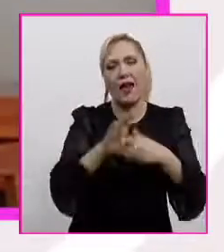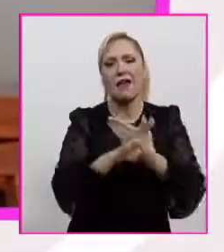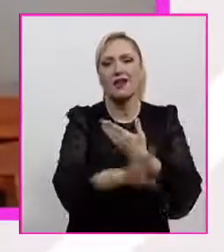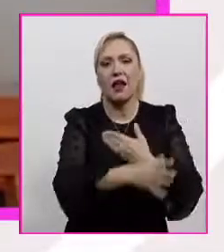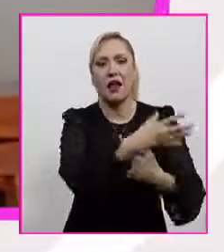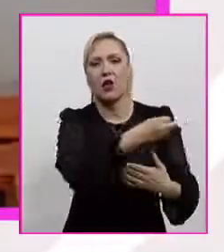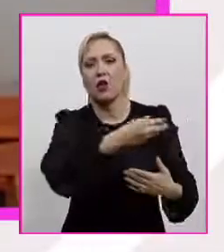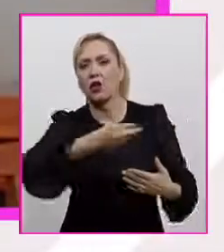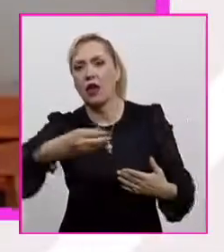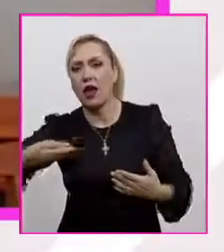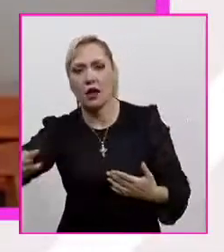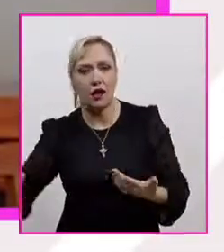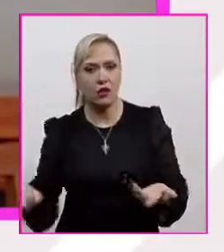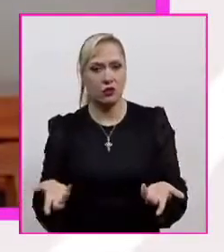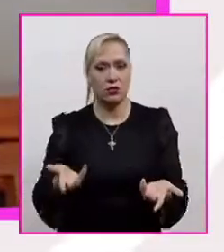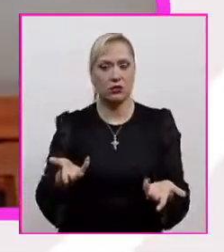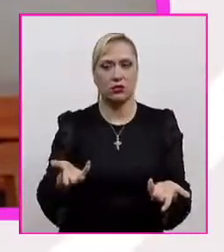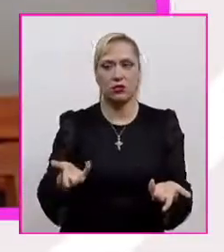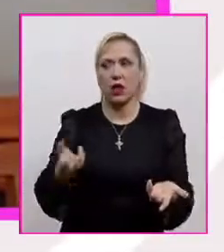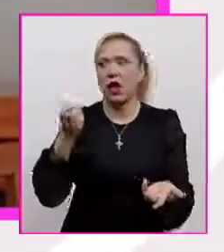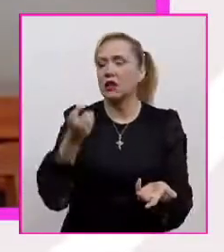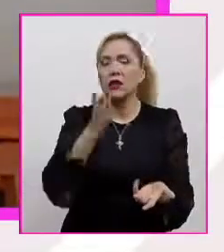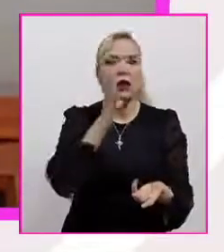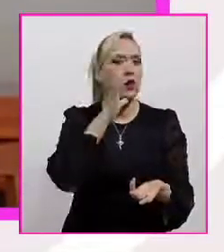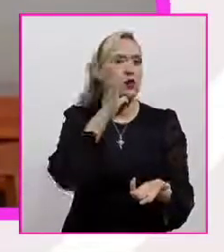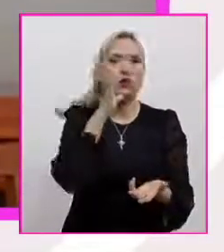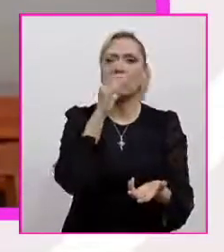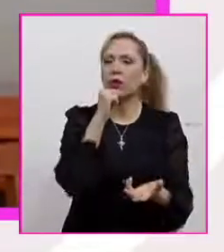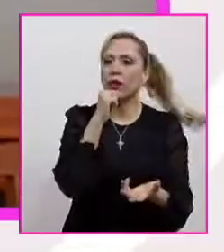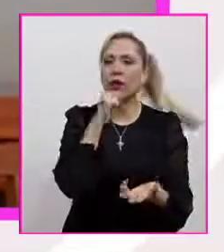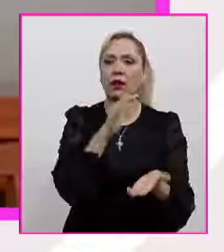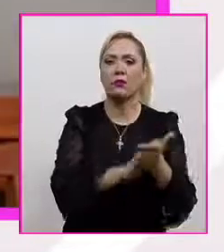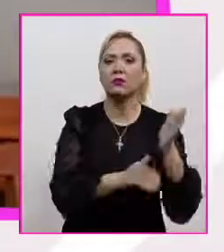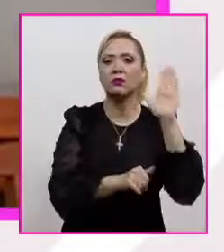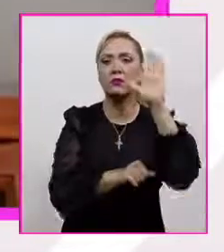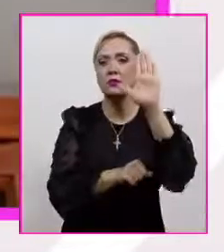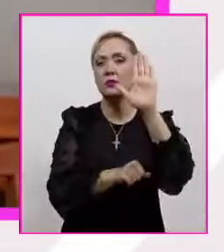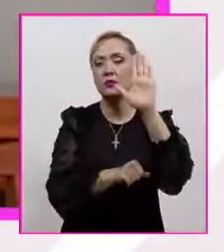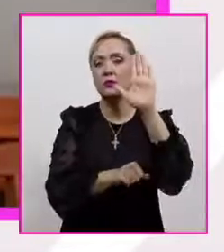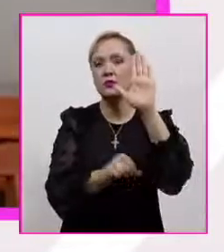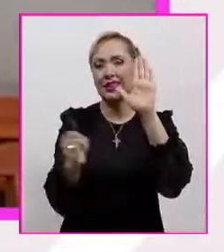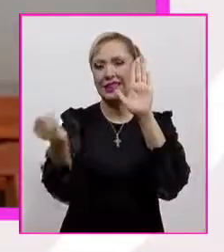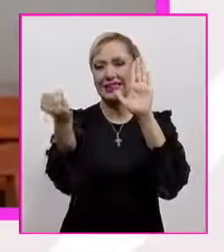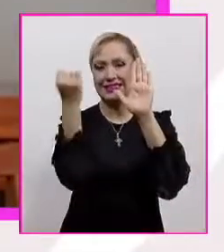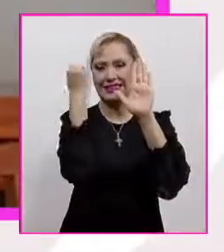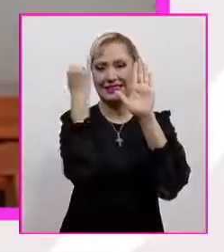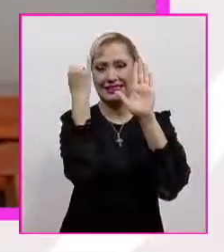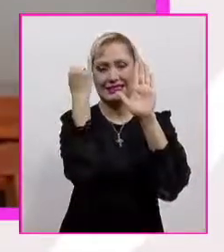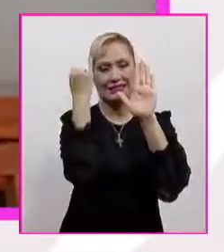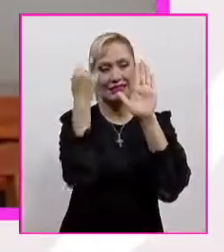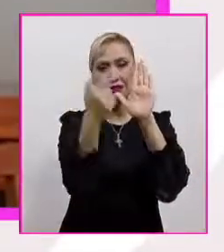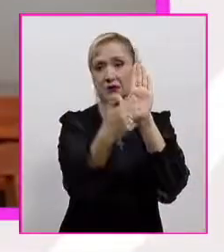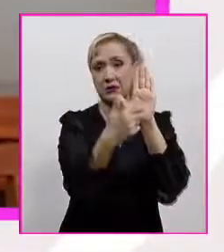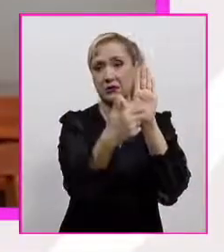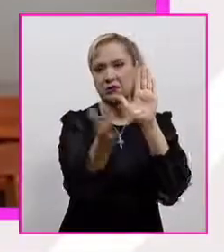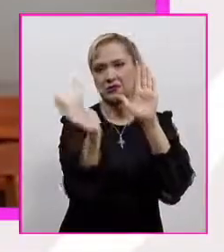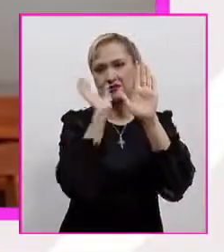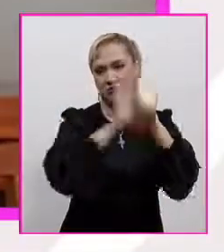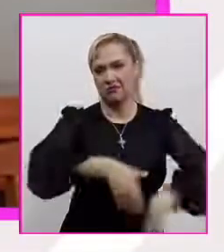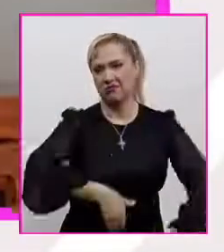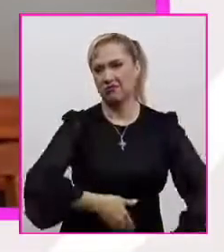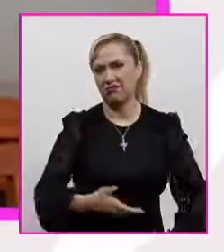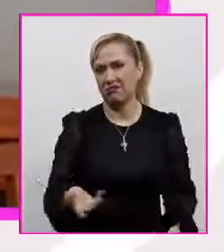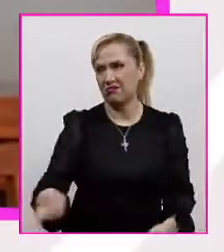acceso a estos derechos humanos no puede estar amarrado a la posesión de un documento. Va más allá de eso y todos los